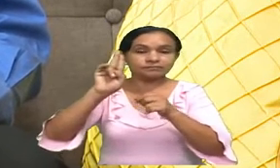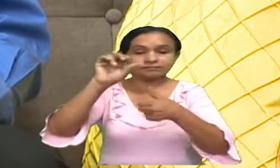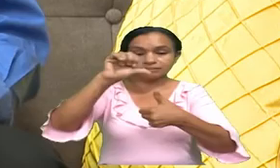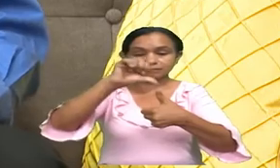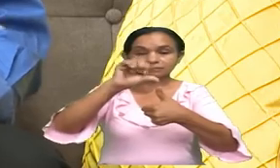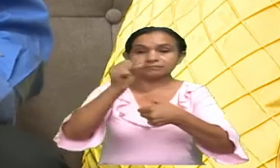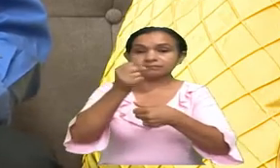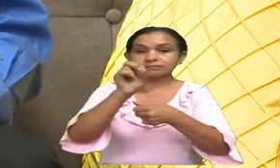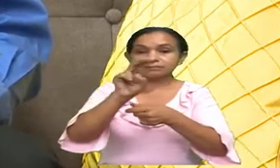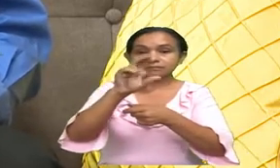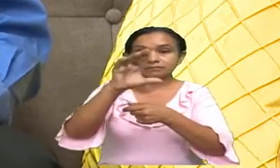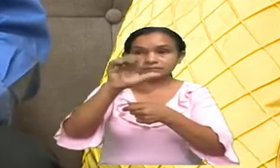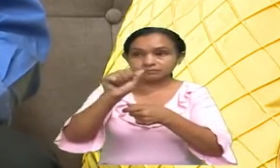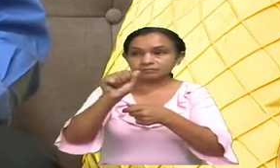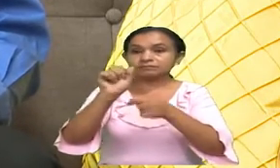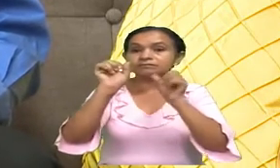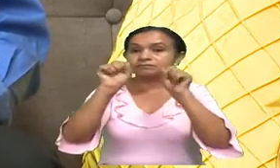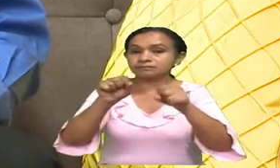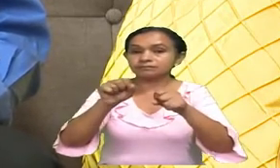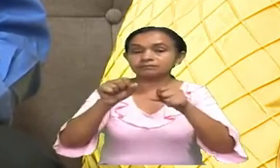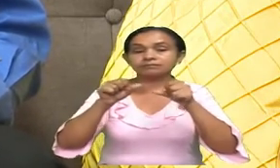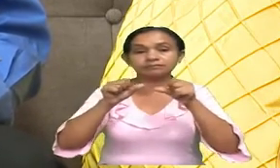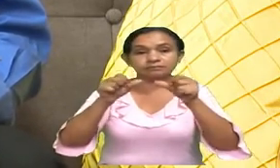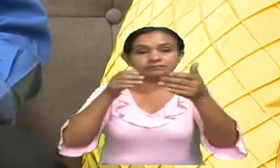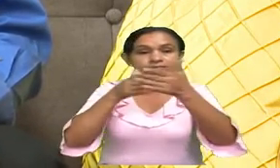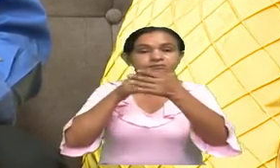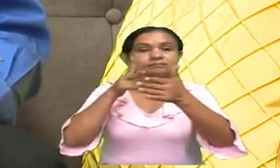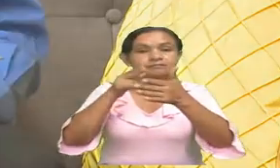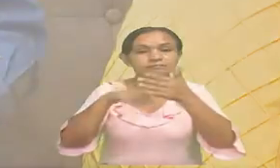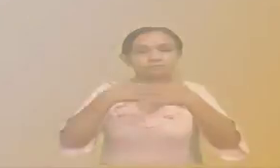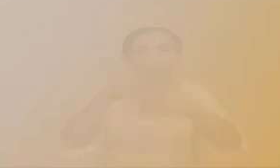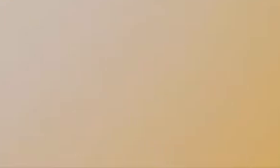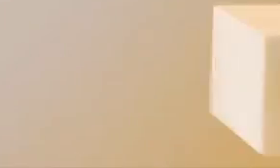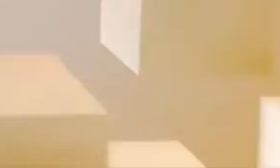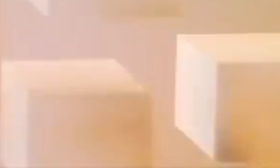Centroamericano, SUCA, evento del cual nuestro país fue sede. Una breve pausa, pero ya volvemos.